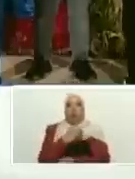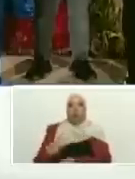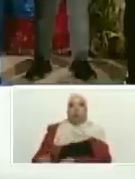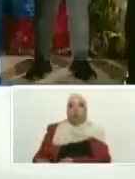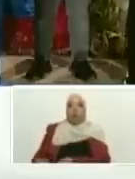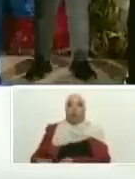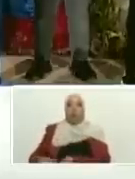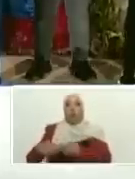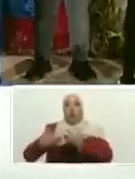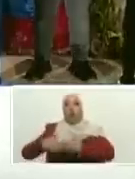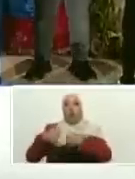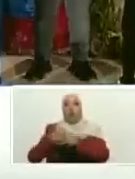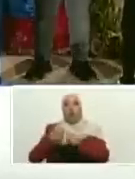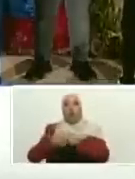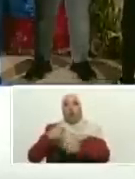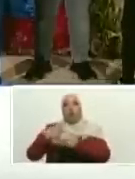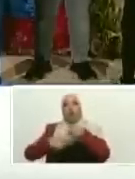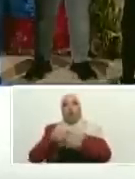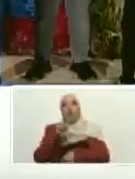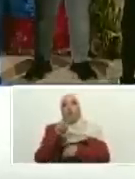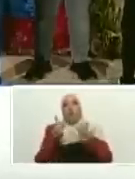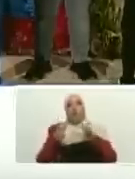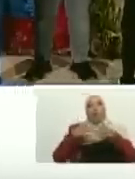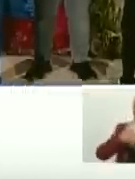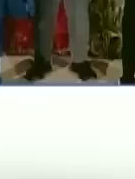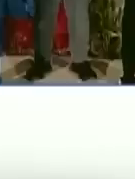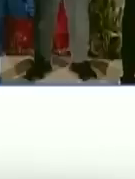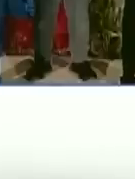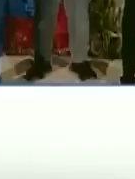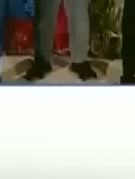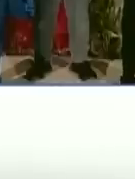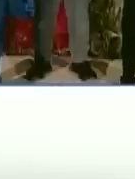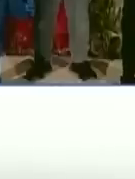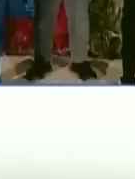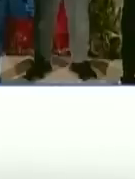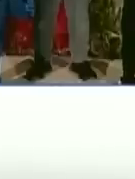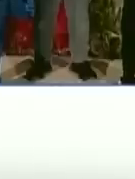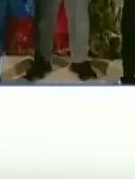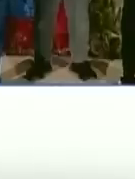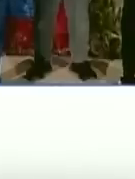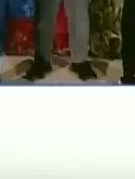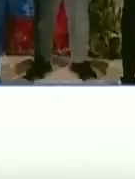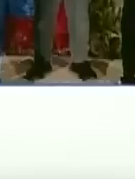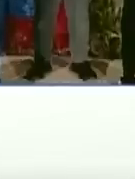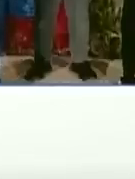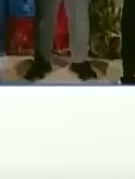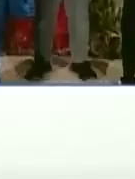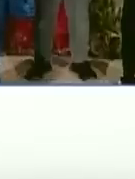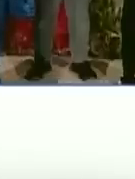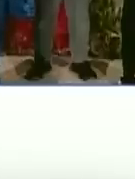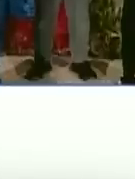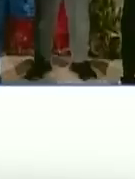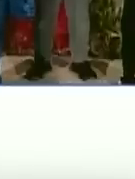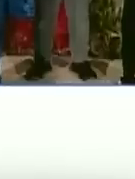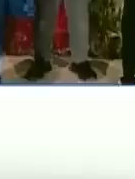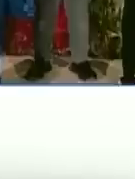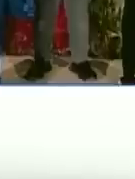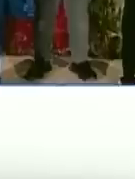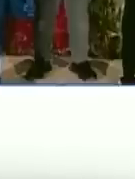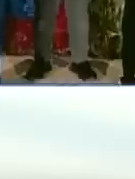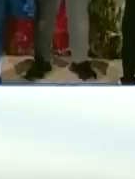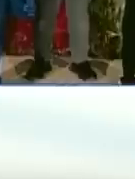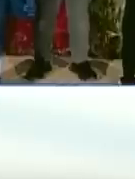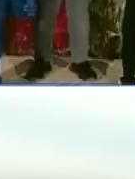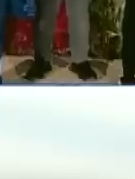de la empresa productiva 27 de febrero, Luis Cubero, y de los beneficiarios Ecnelis